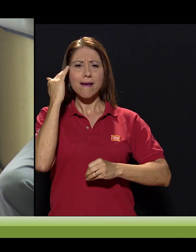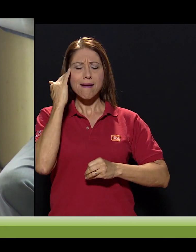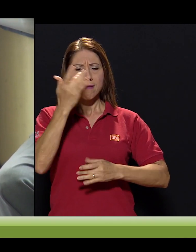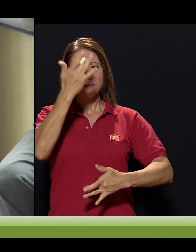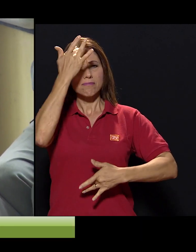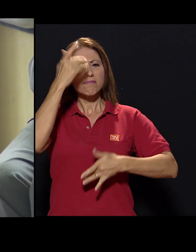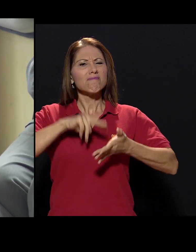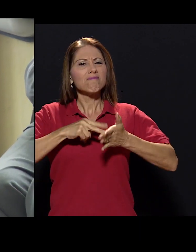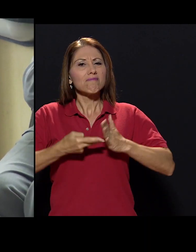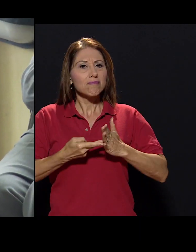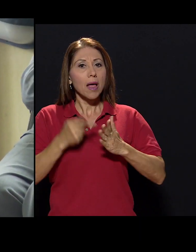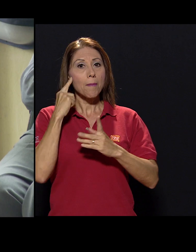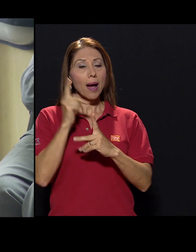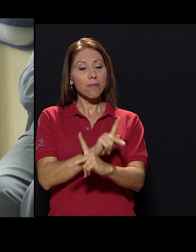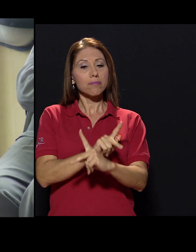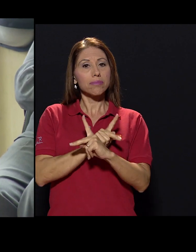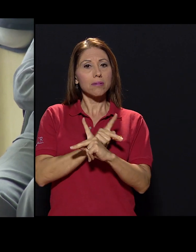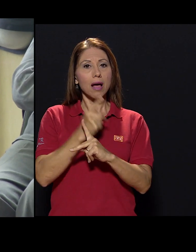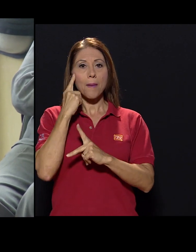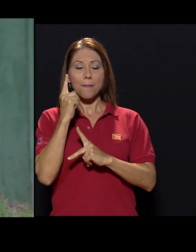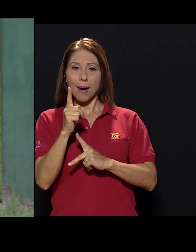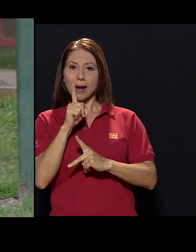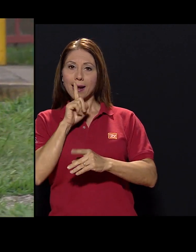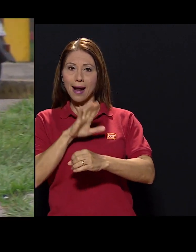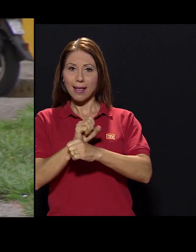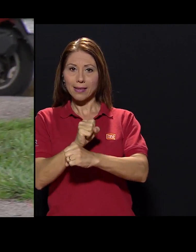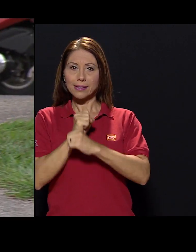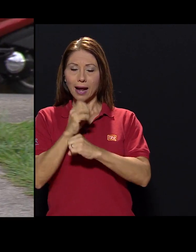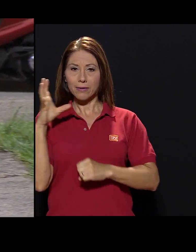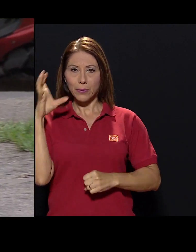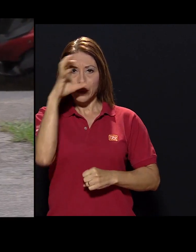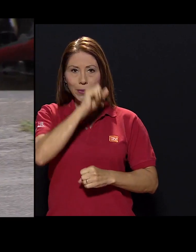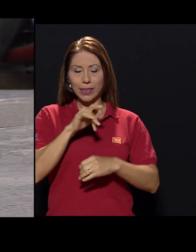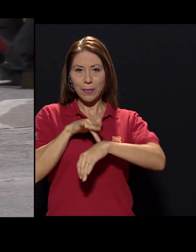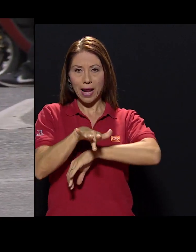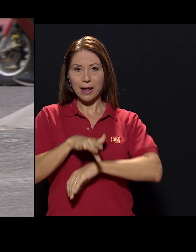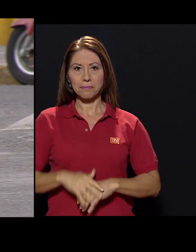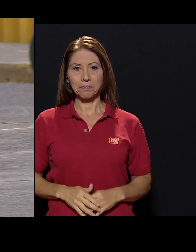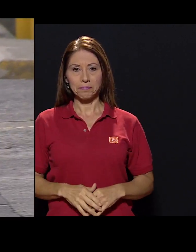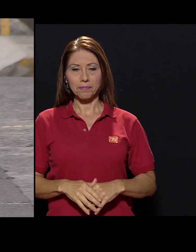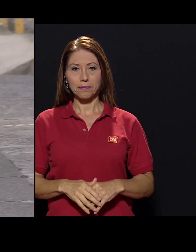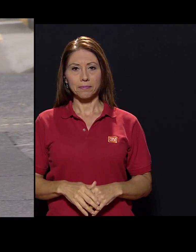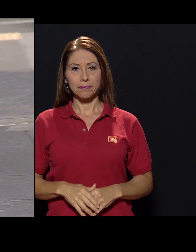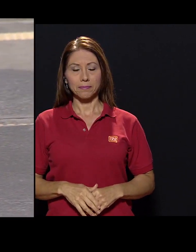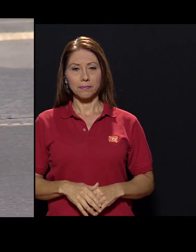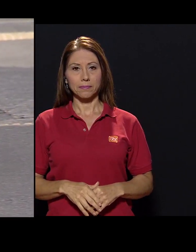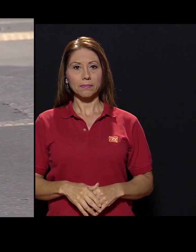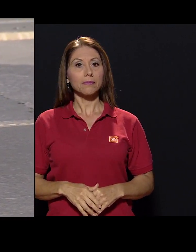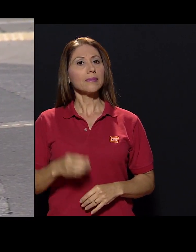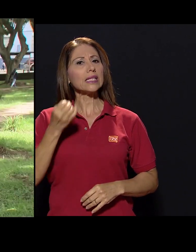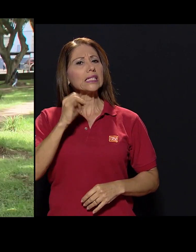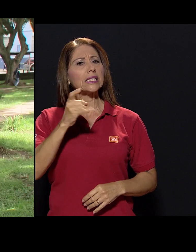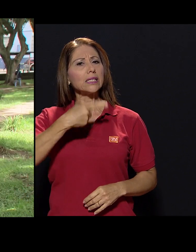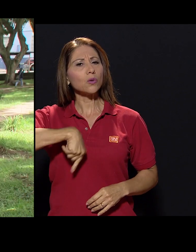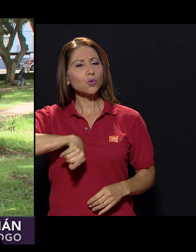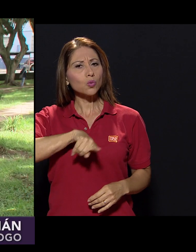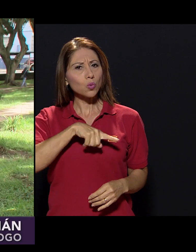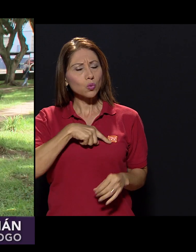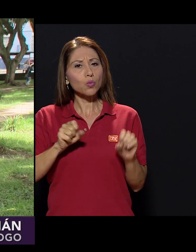contexto, es fundamental conocer la enfermedad, tanto para prevenirla como para garantizar una detección temprana. Si